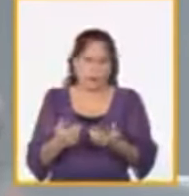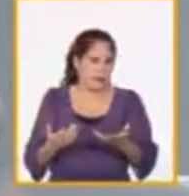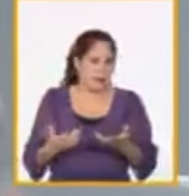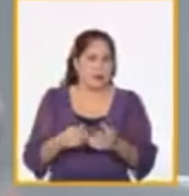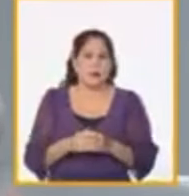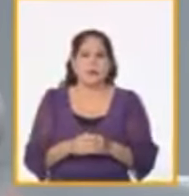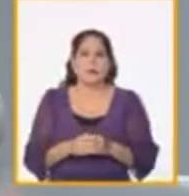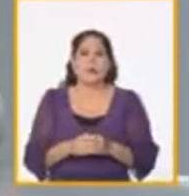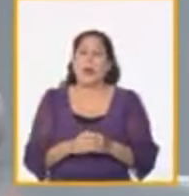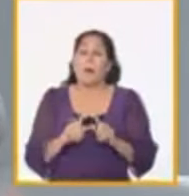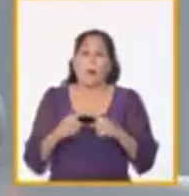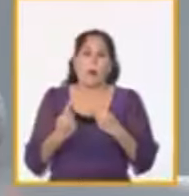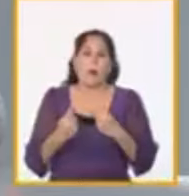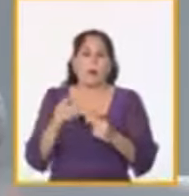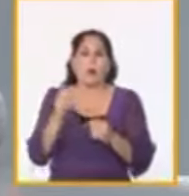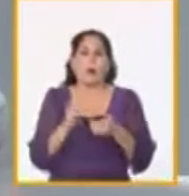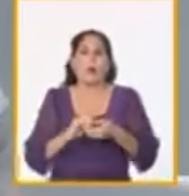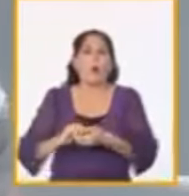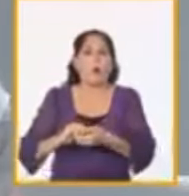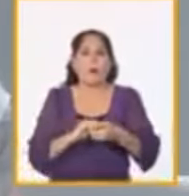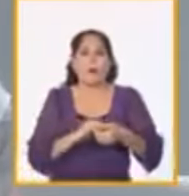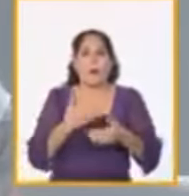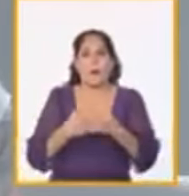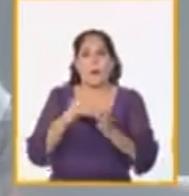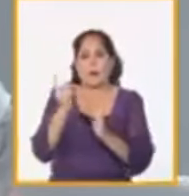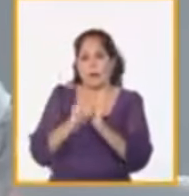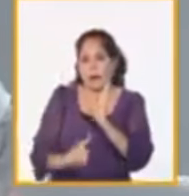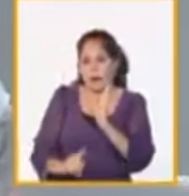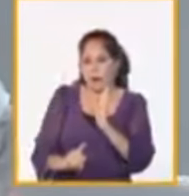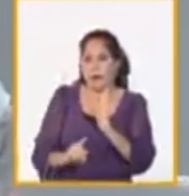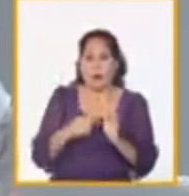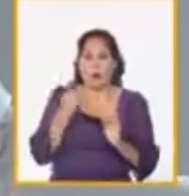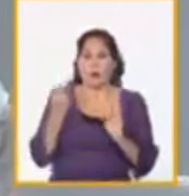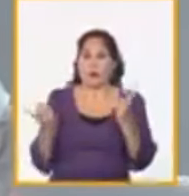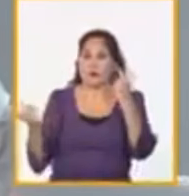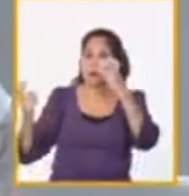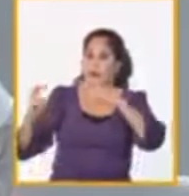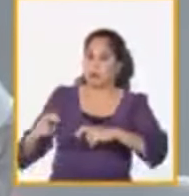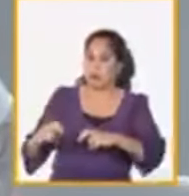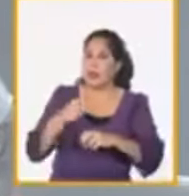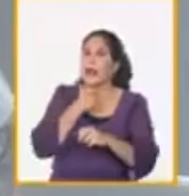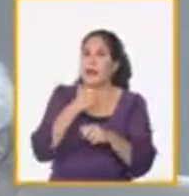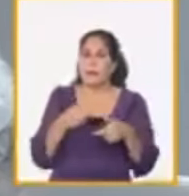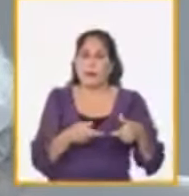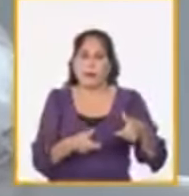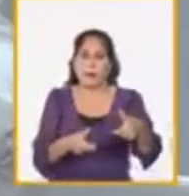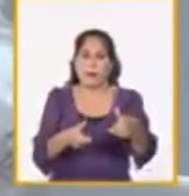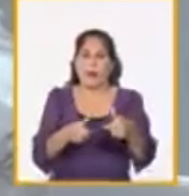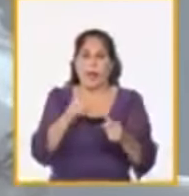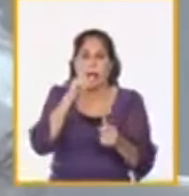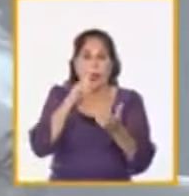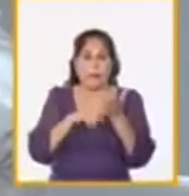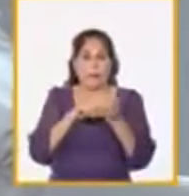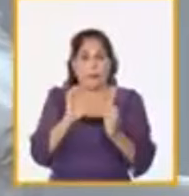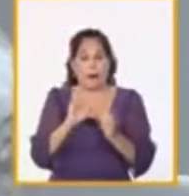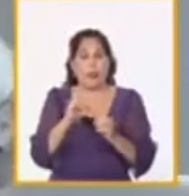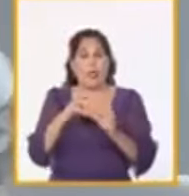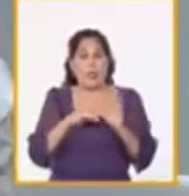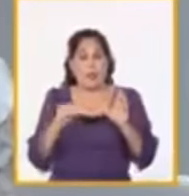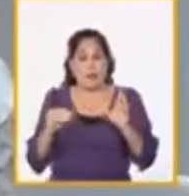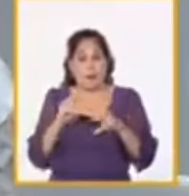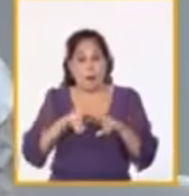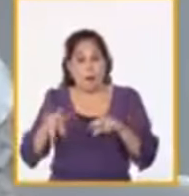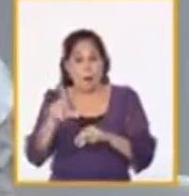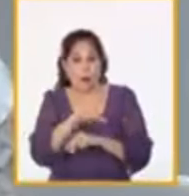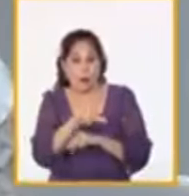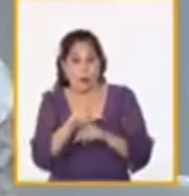un trabajo los compañeros de la Unión Eléctrica, por ejemplo, el trasvase Nipe-Jibara de Holguín es un